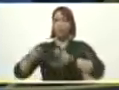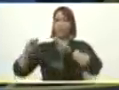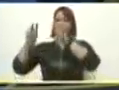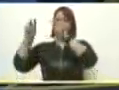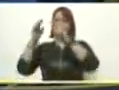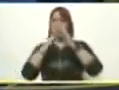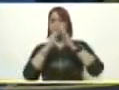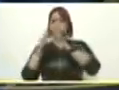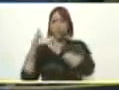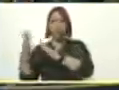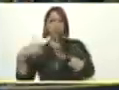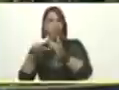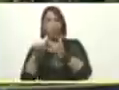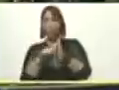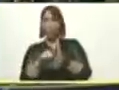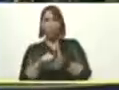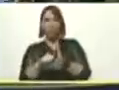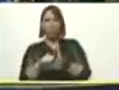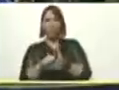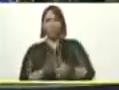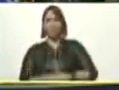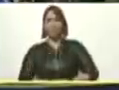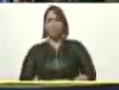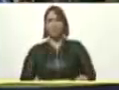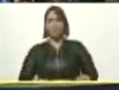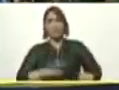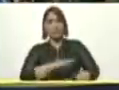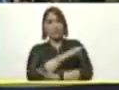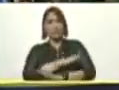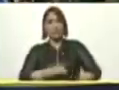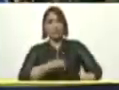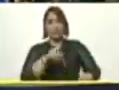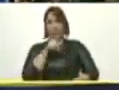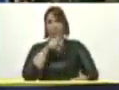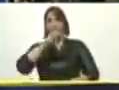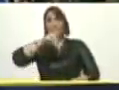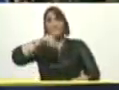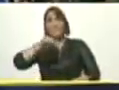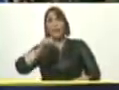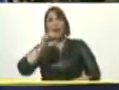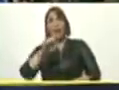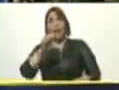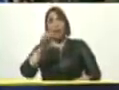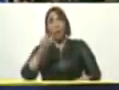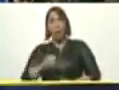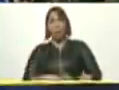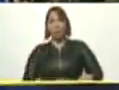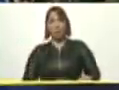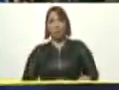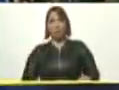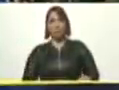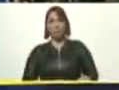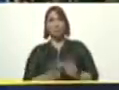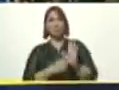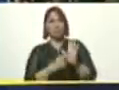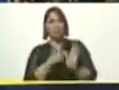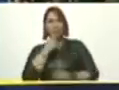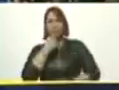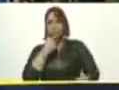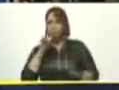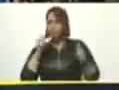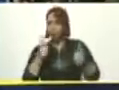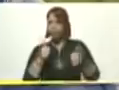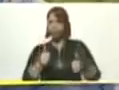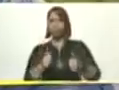De dónde venían del concierto de Maelo y de verdad fue algo bello bello